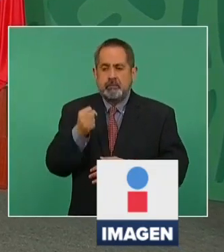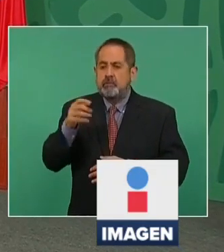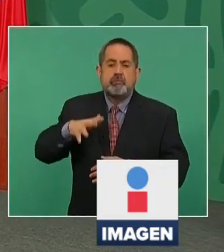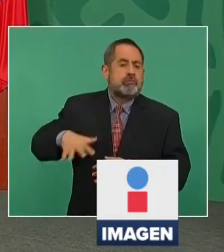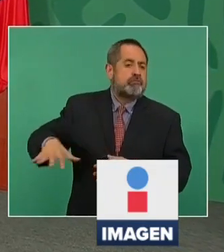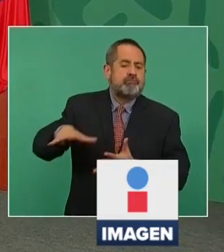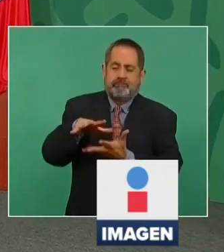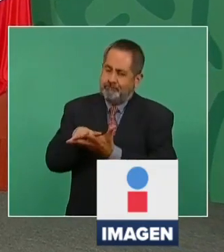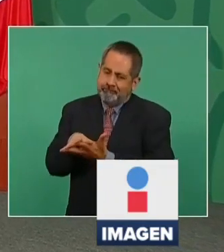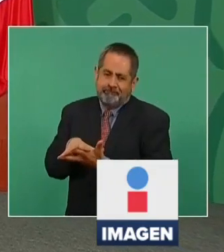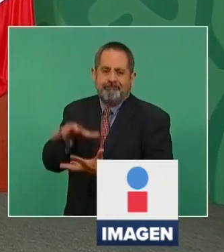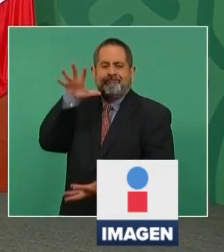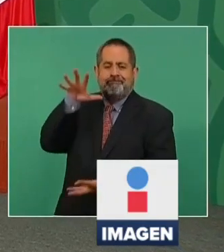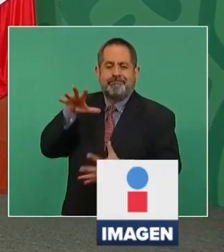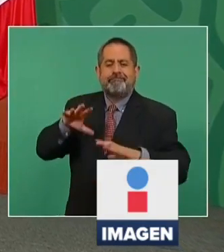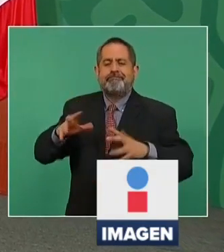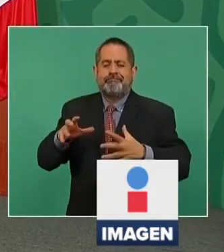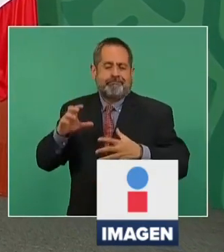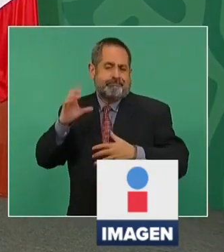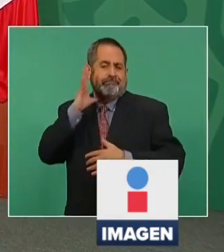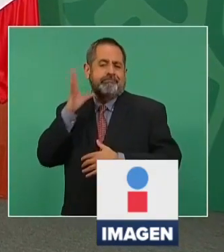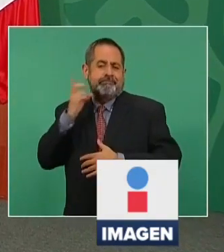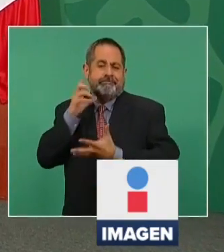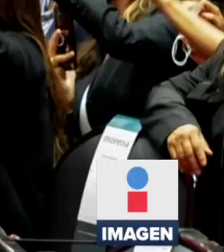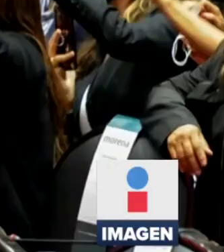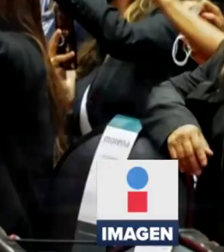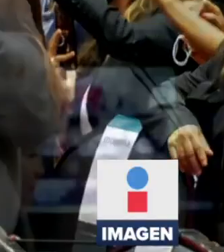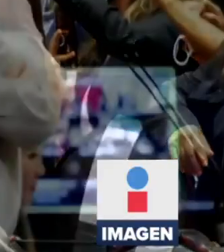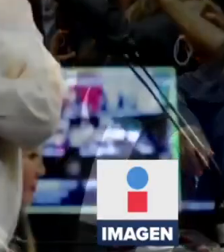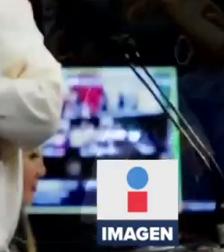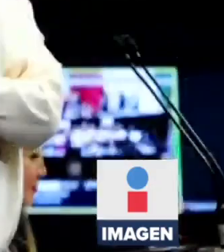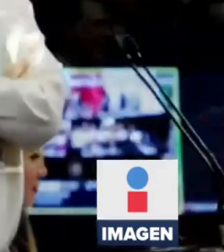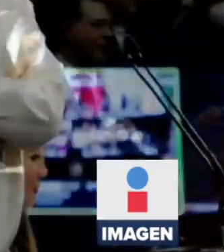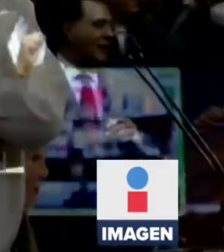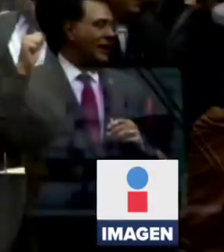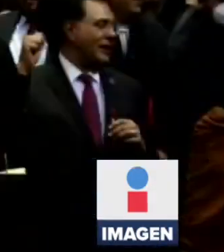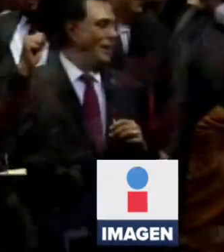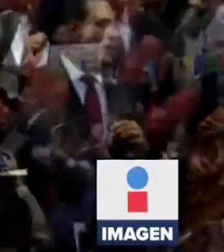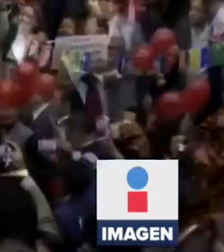mayoría en la Cámara de Diputados.